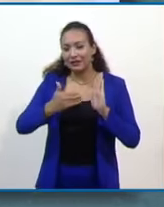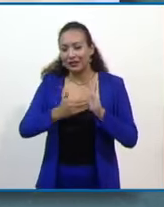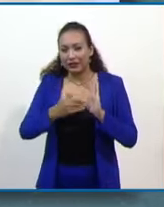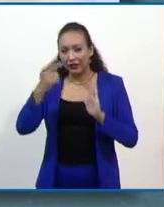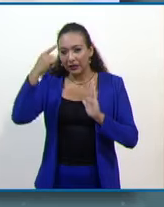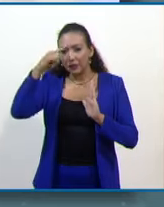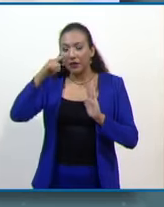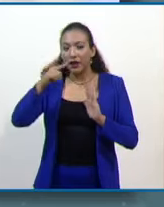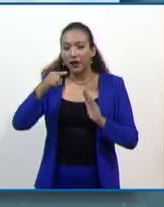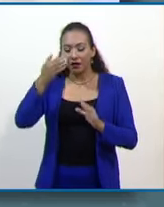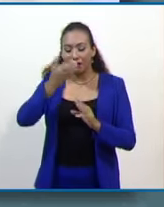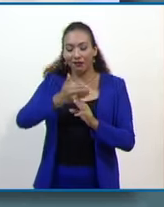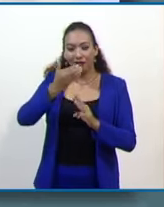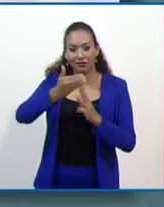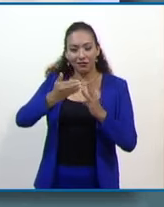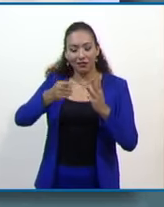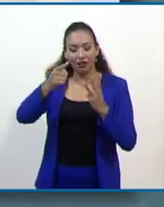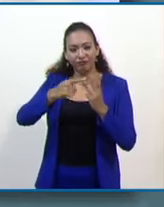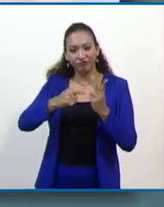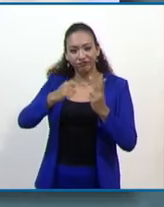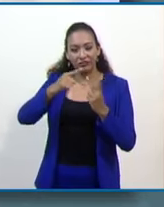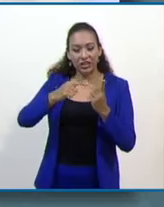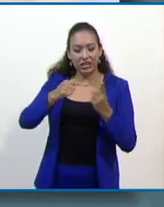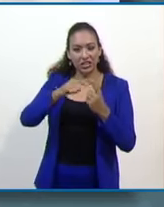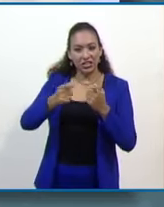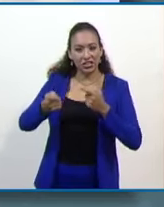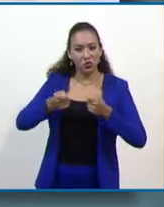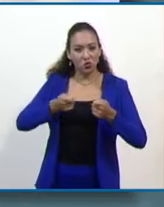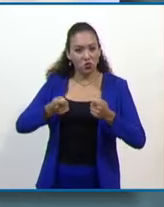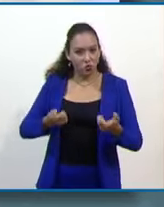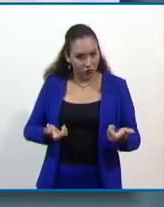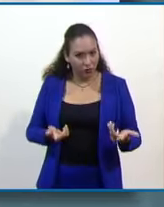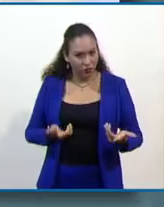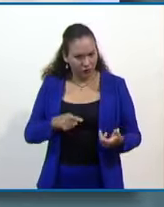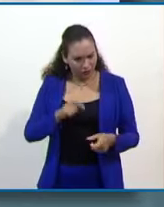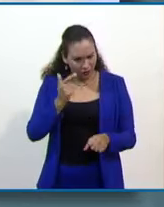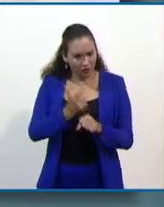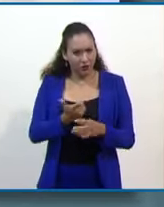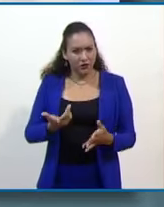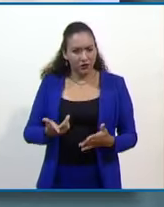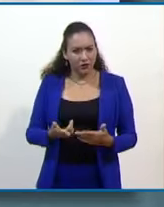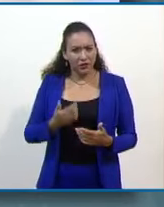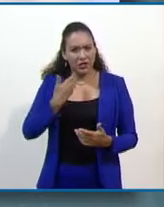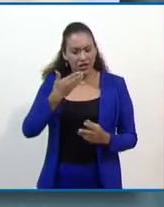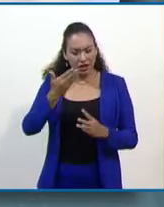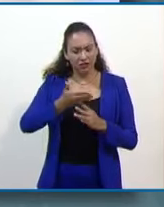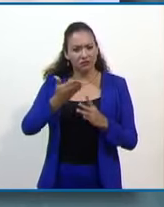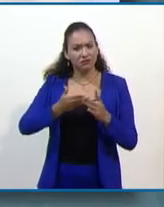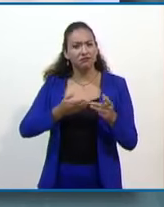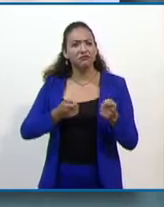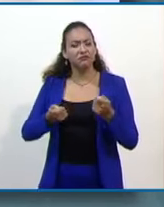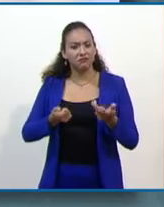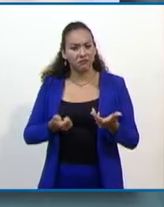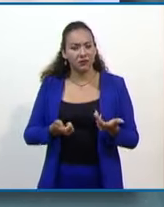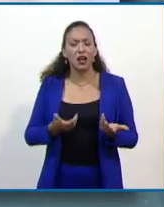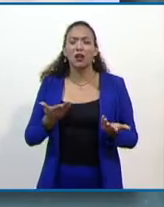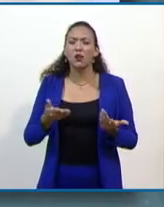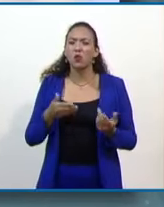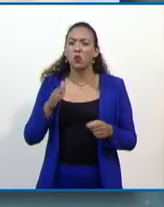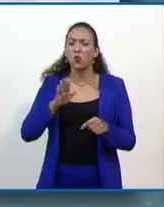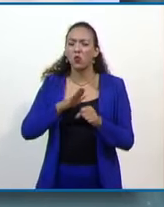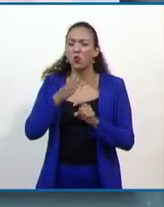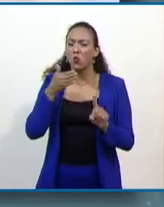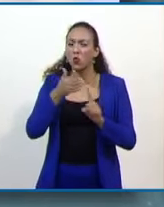en nuestro sistema constitucional y, desde luego, la división de poderes. Lo que se busca en